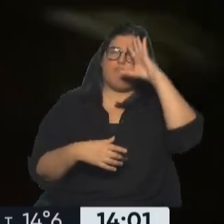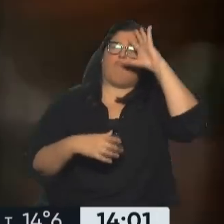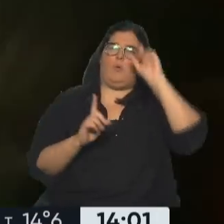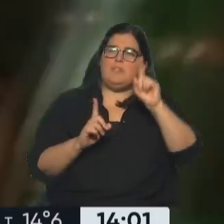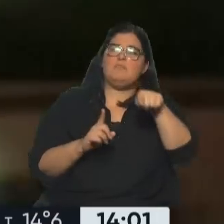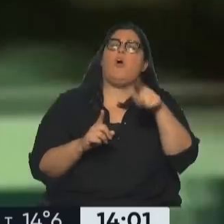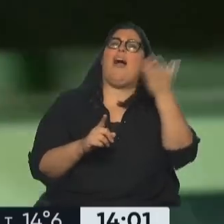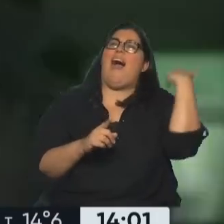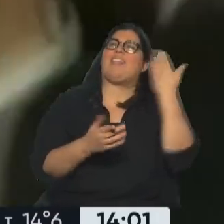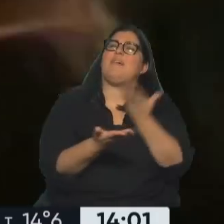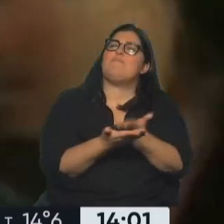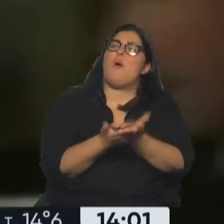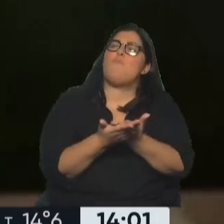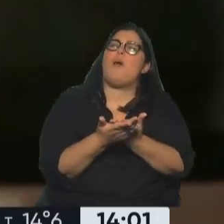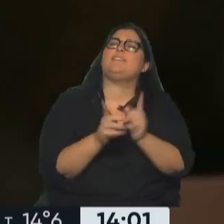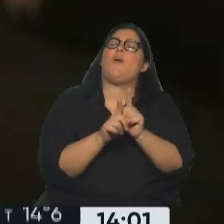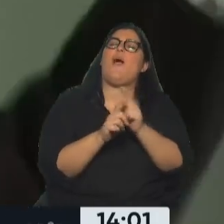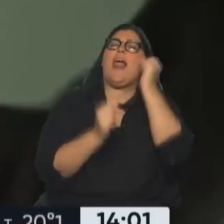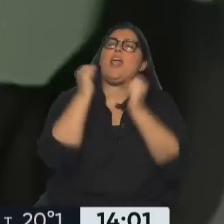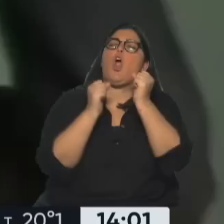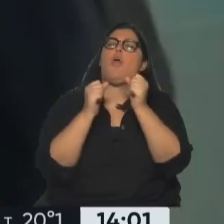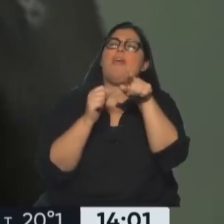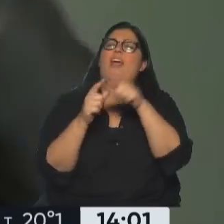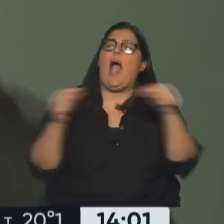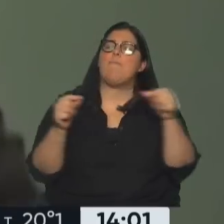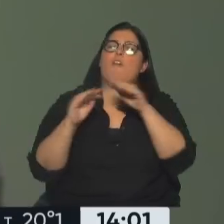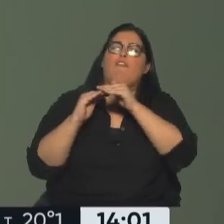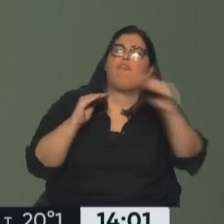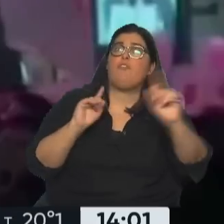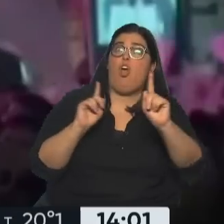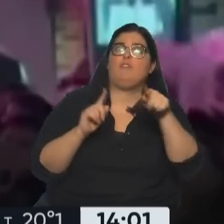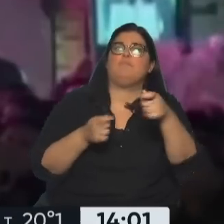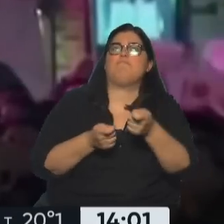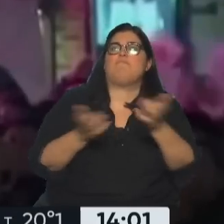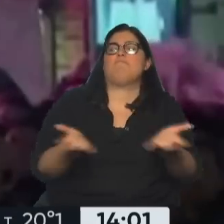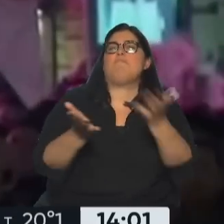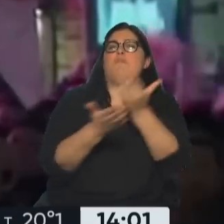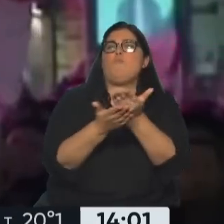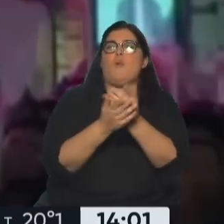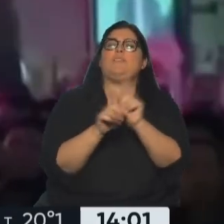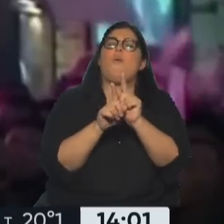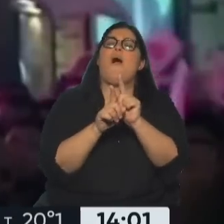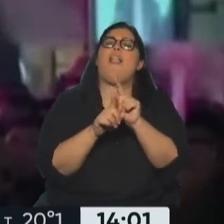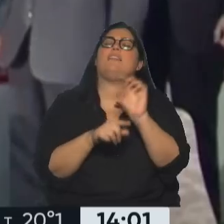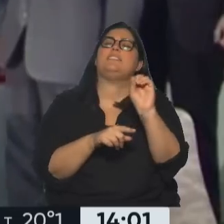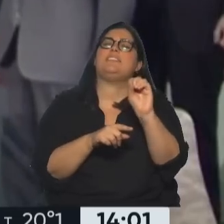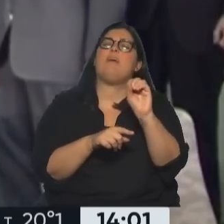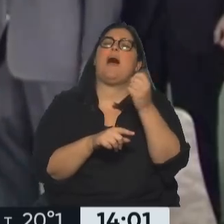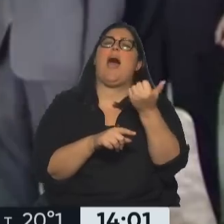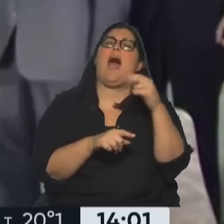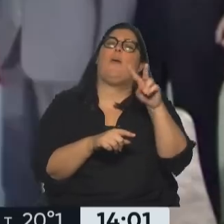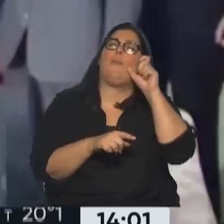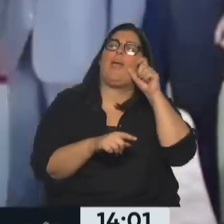por su propuesta para evitar el estancamiento de la economía japonesa a través de un conjunto de políticas conocidas popularmente como Abenomics,